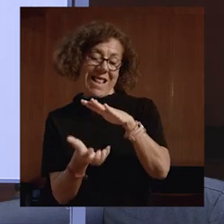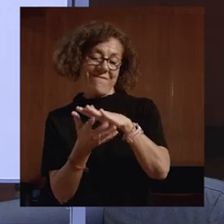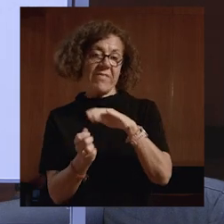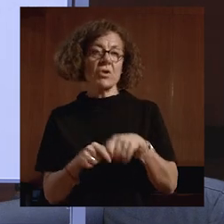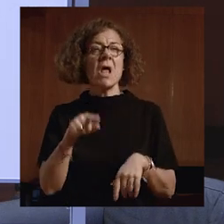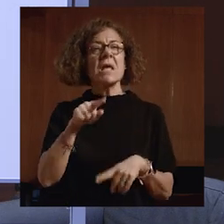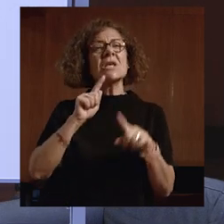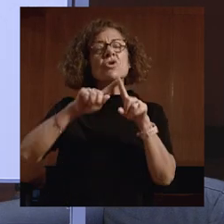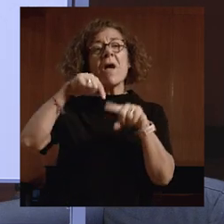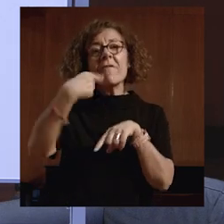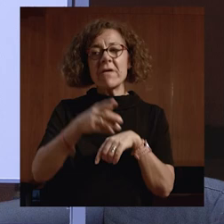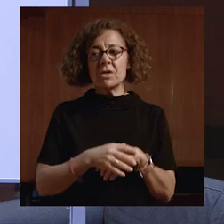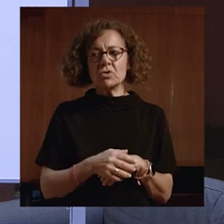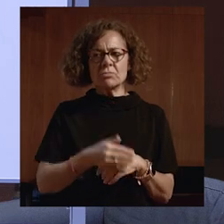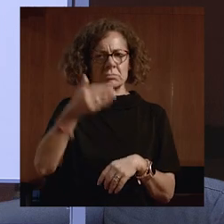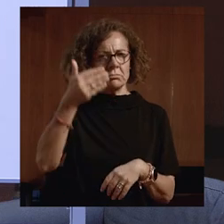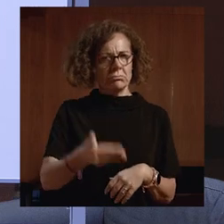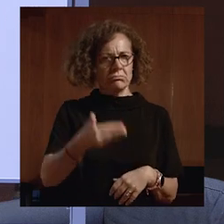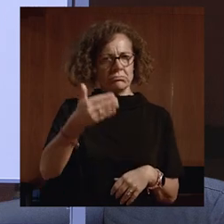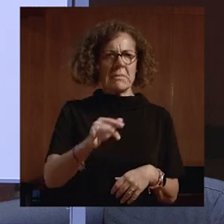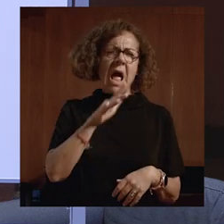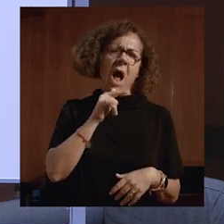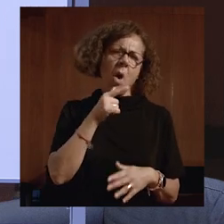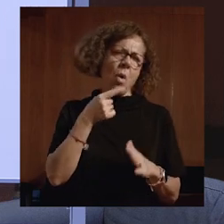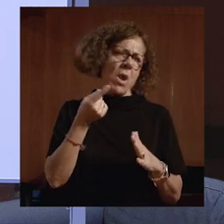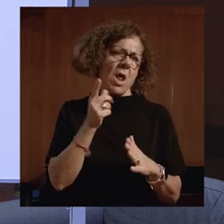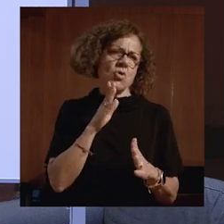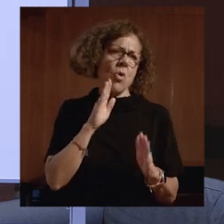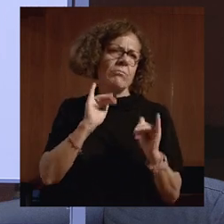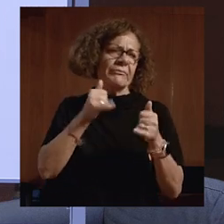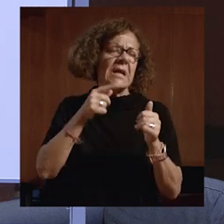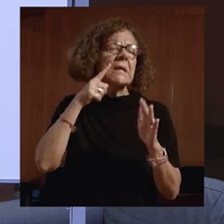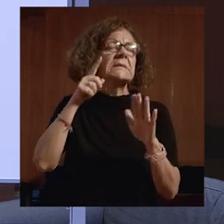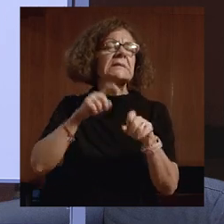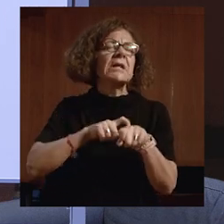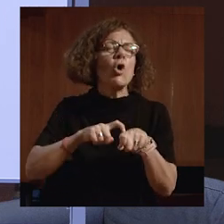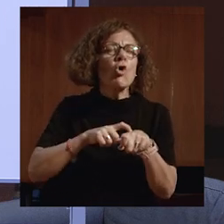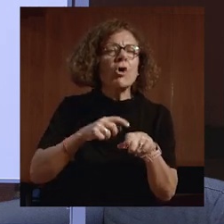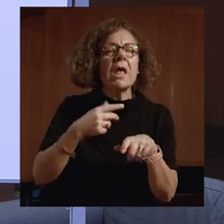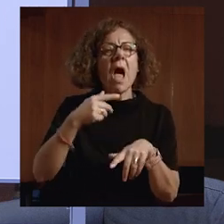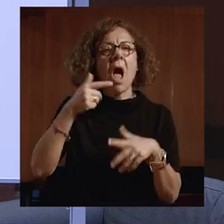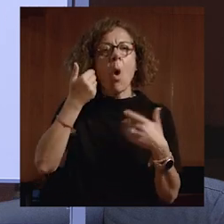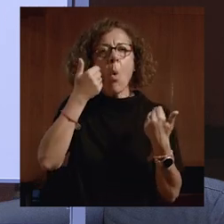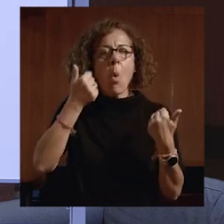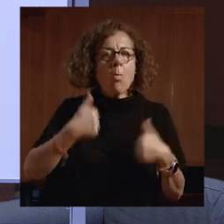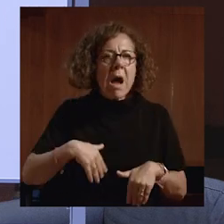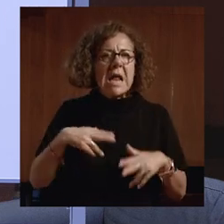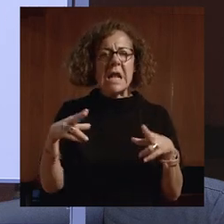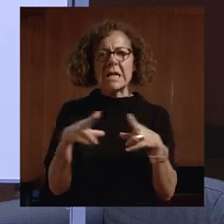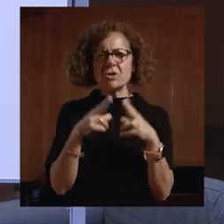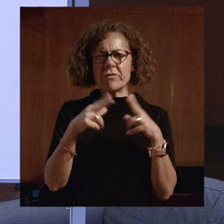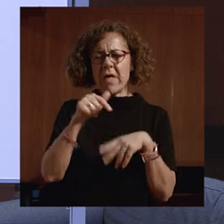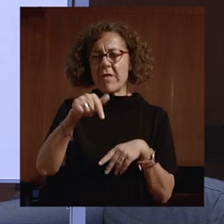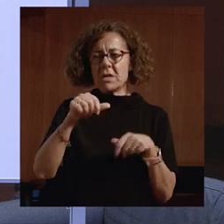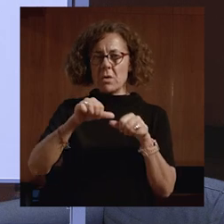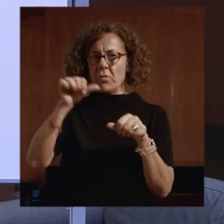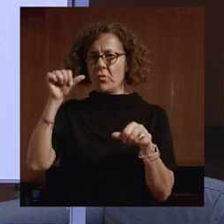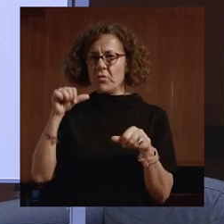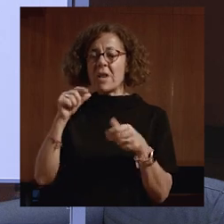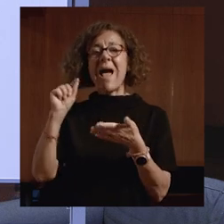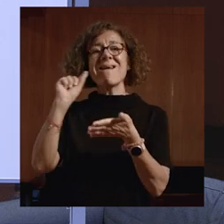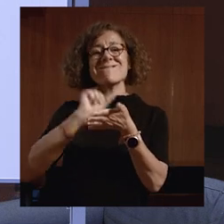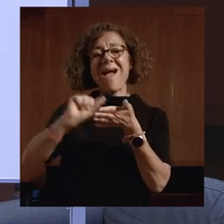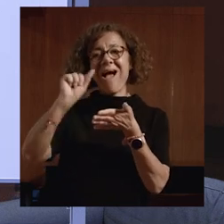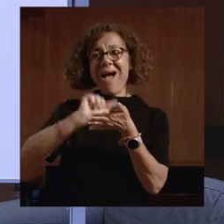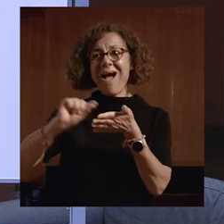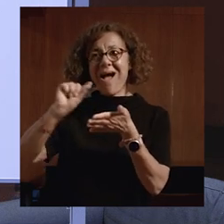esto tiene unos efectos tremendos, que no voy a andar ahora, en la psicología humana, en la sociedad, y todo esto viene de muy antiguo. La caligrafía,